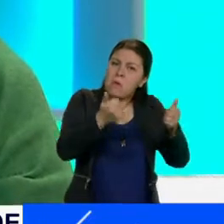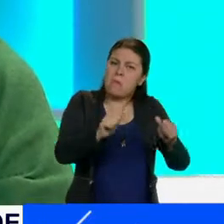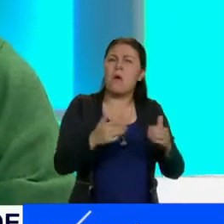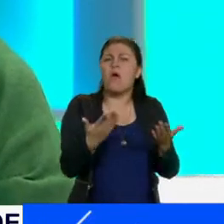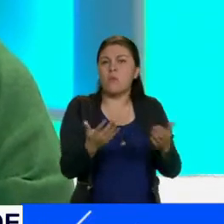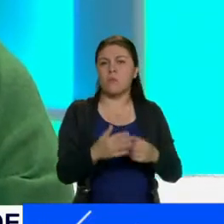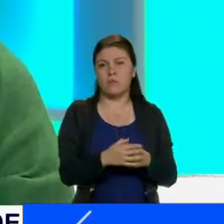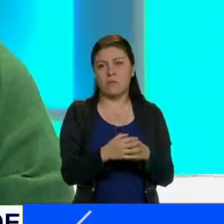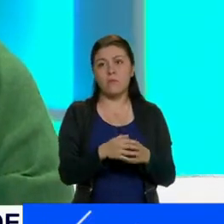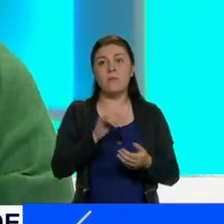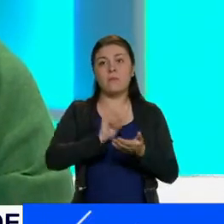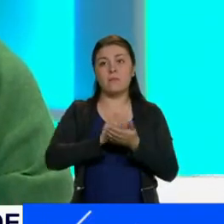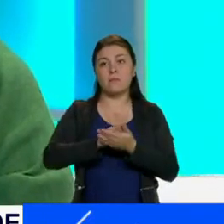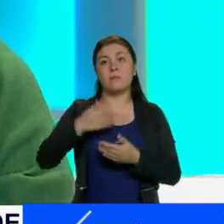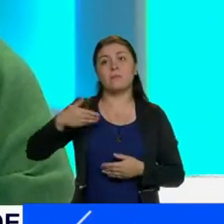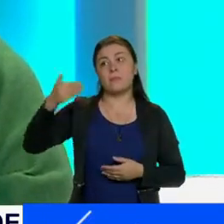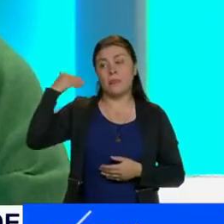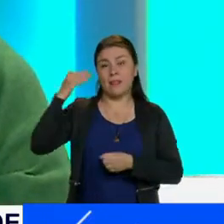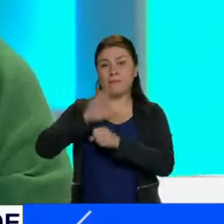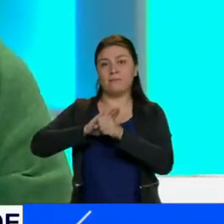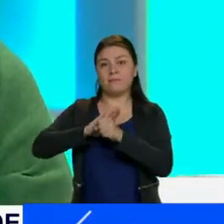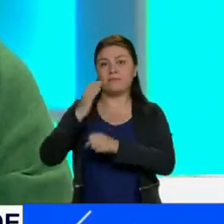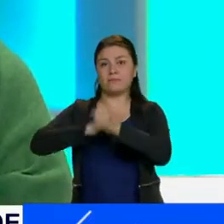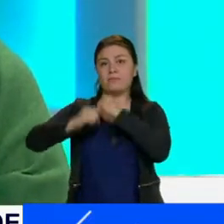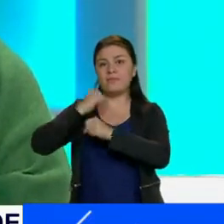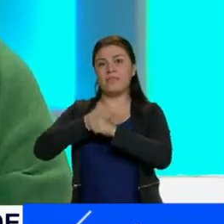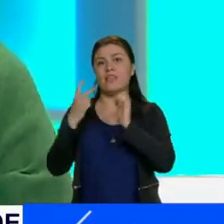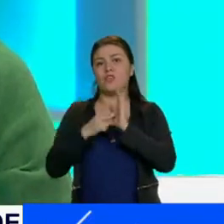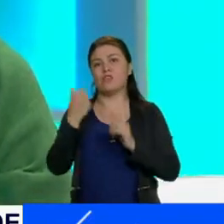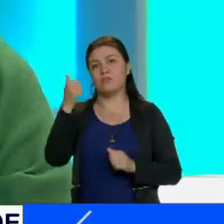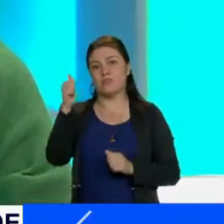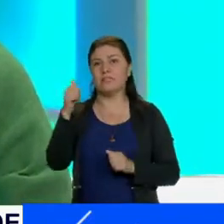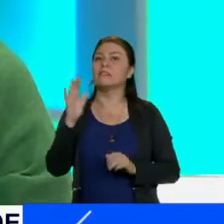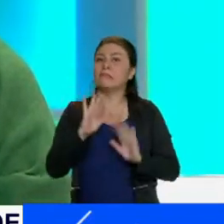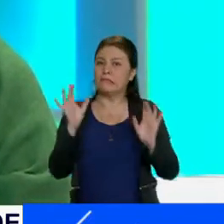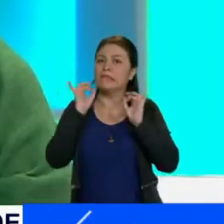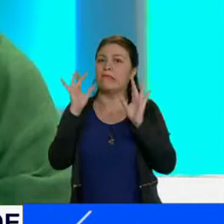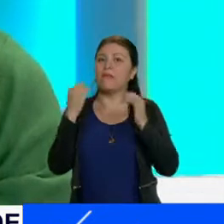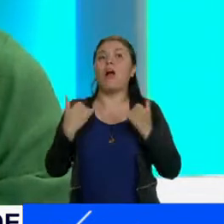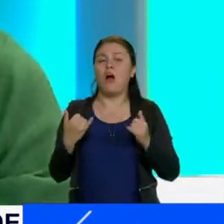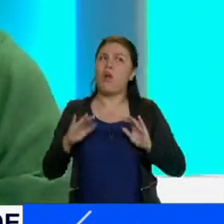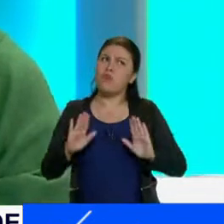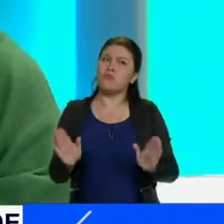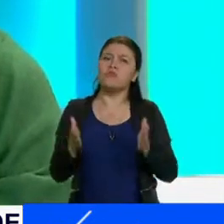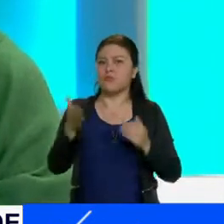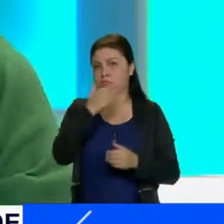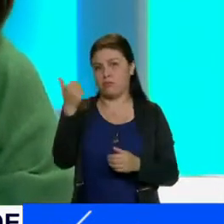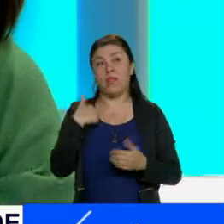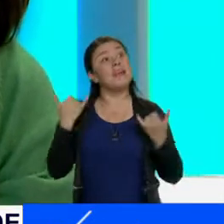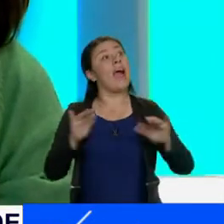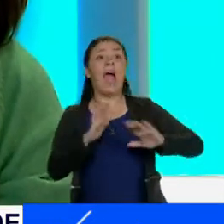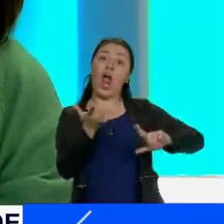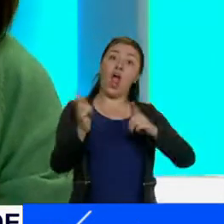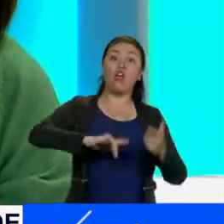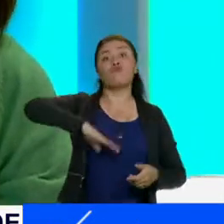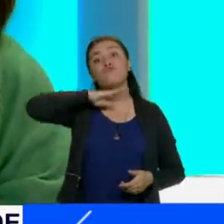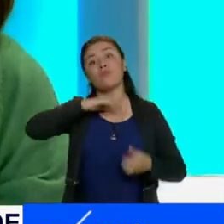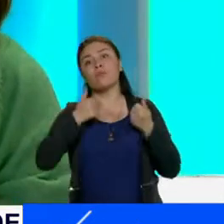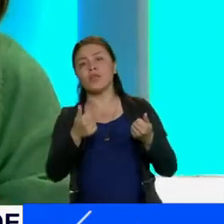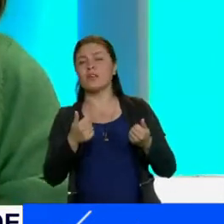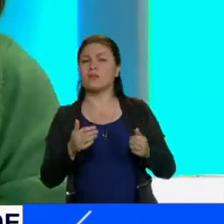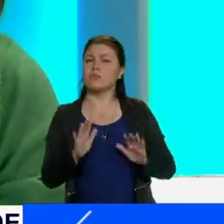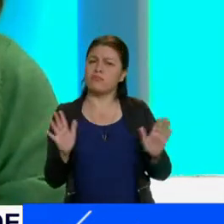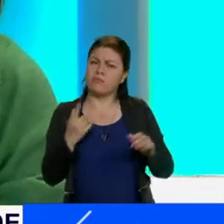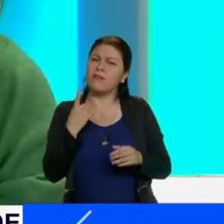Con respecto a la anterior situación a la que estábamos en 2010, creo que estamos más preparados y que todavía hay mucho por hacer, evidentemente. Con respecto